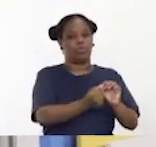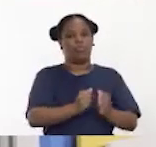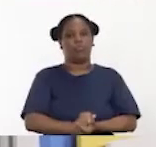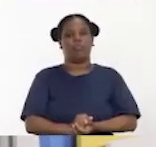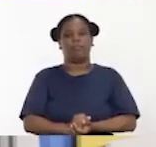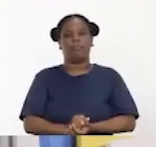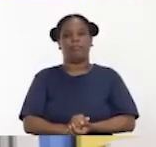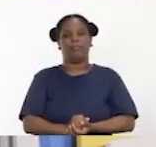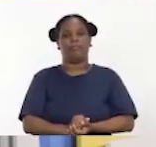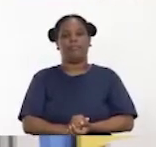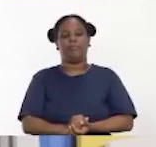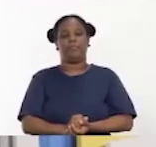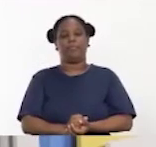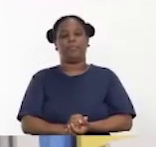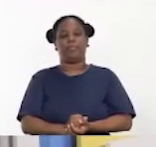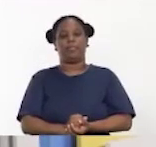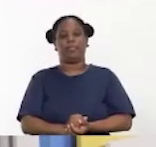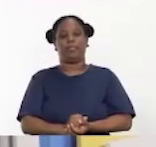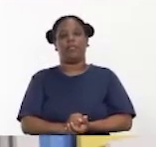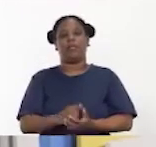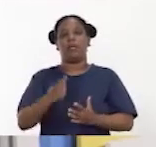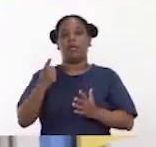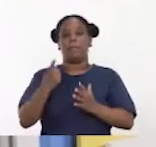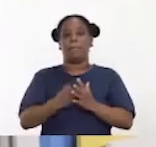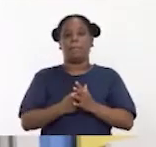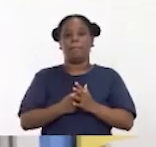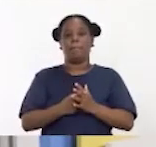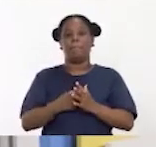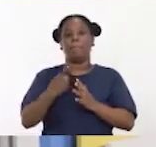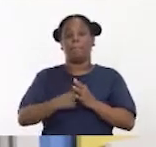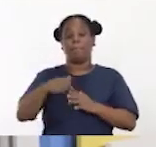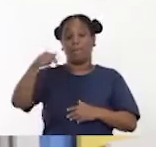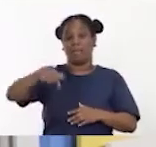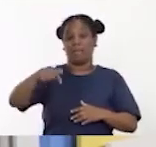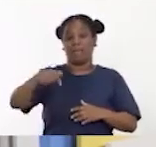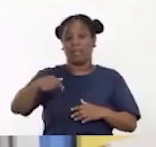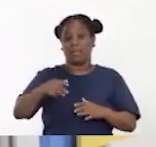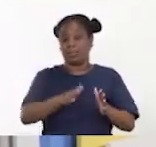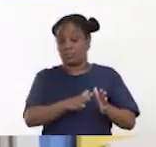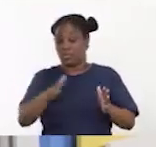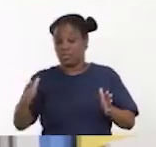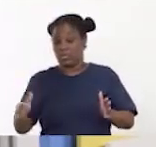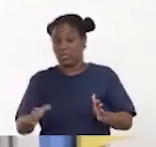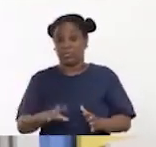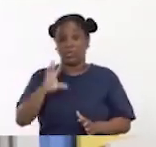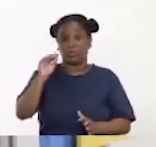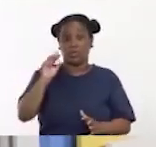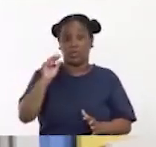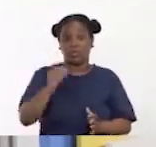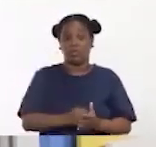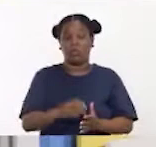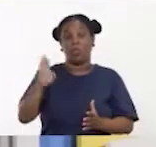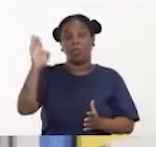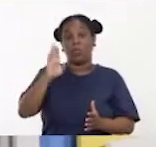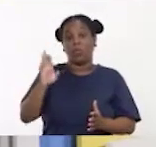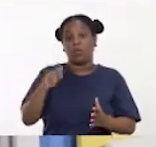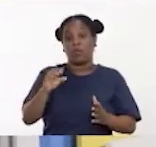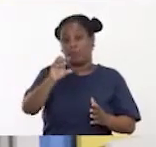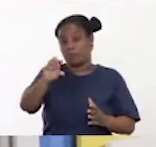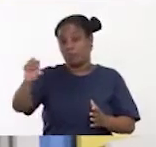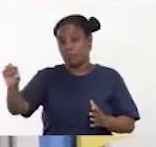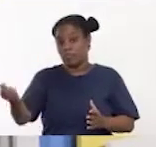Para estos semestres estamos recomendando como bibliografía fundamental el libro de texto de 12 grados, segunda